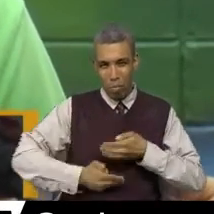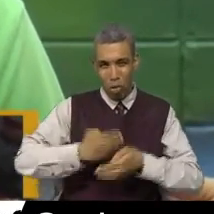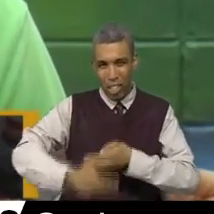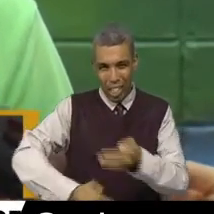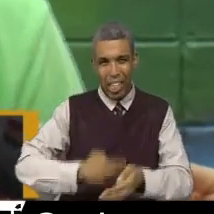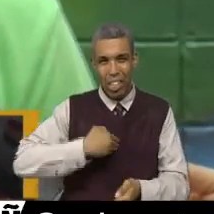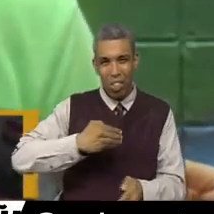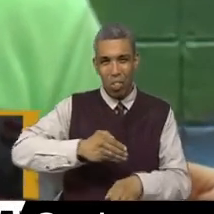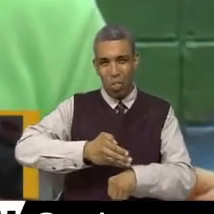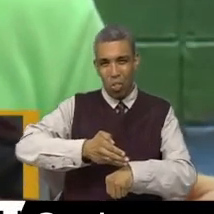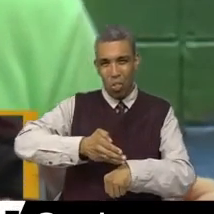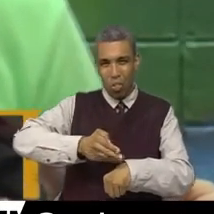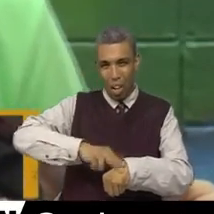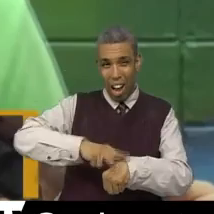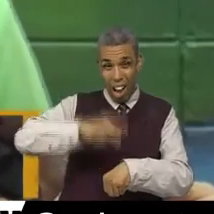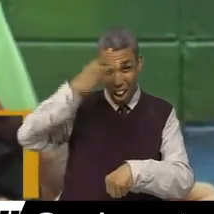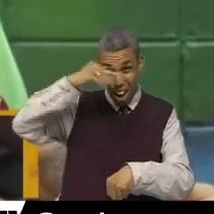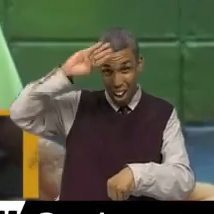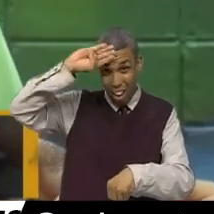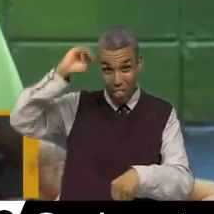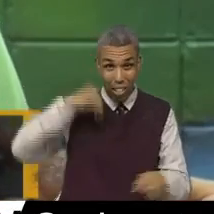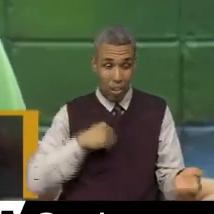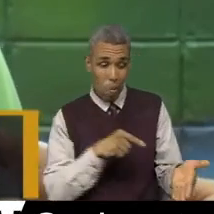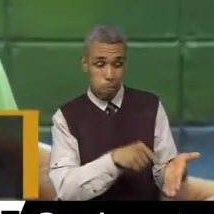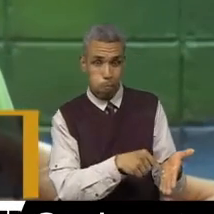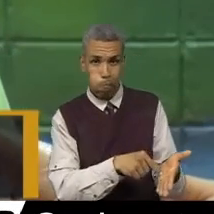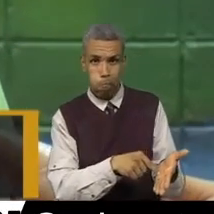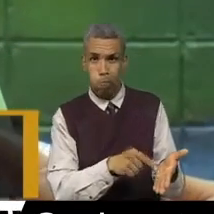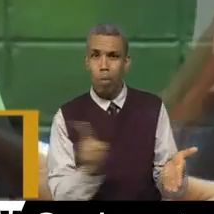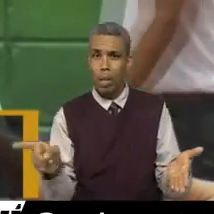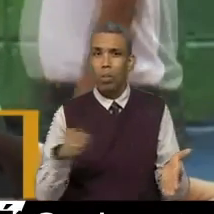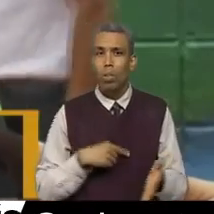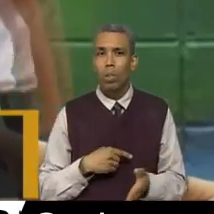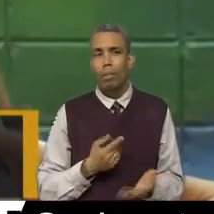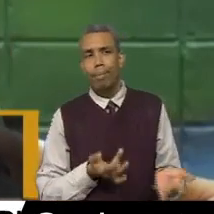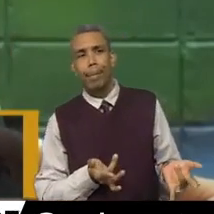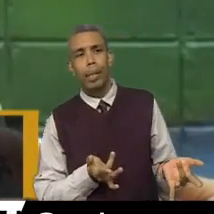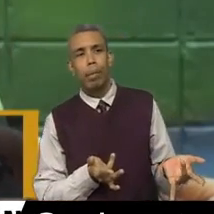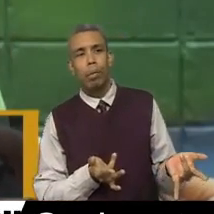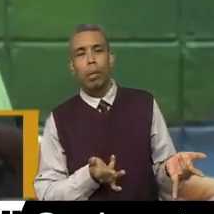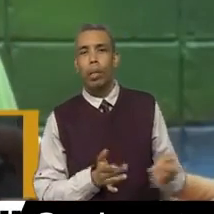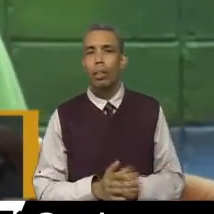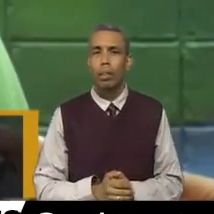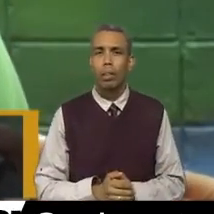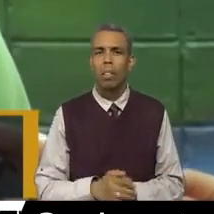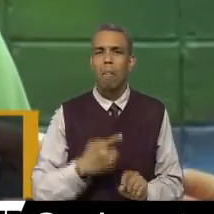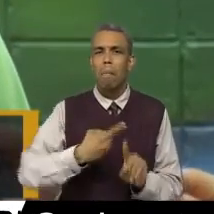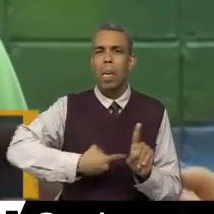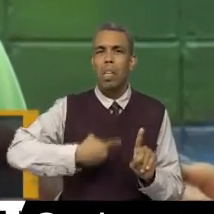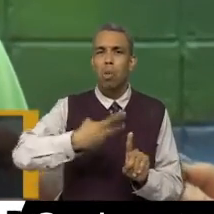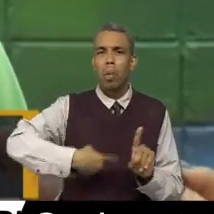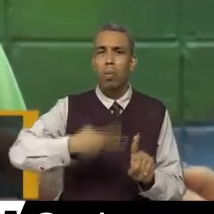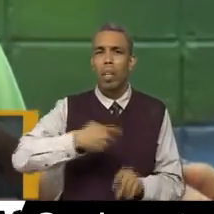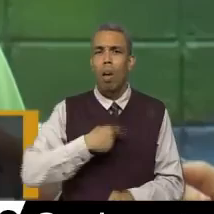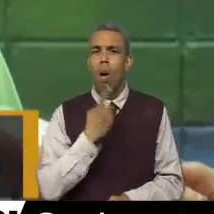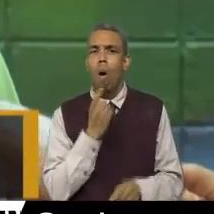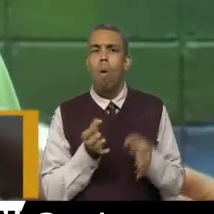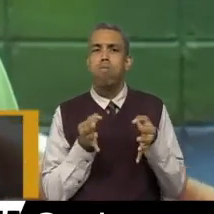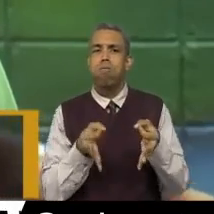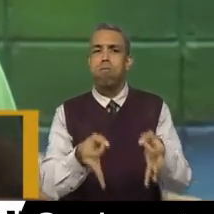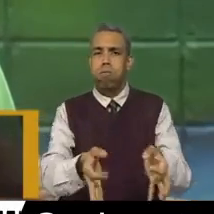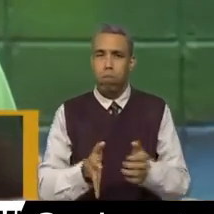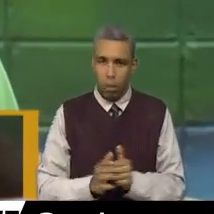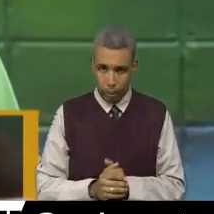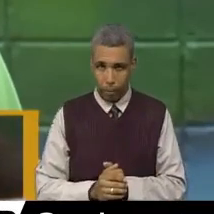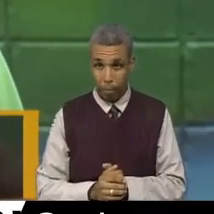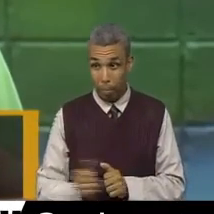sus cultivos, que no son grandes hectáreas, teniendo en cuenta eso también, que es importante. No alcanzan, los cultivos no